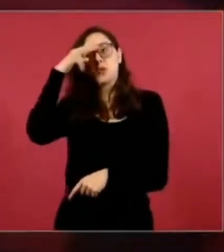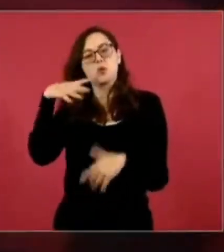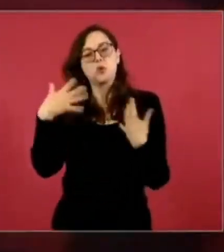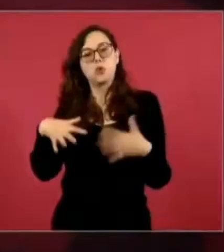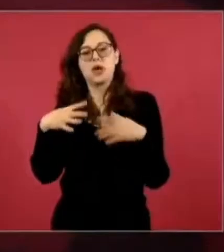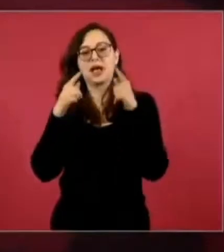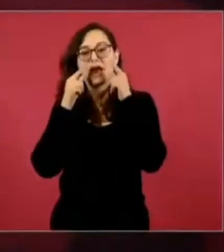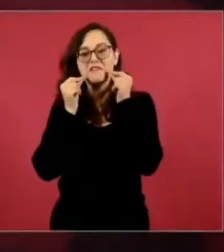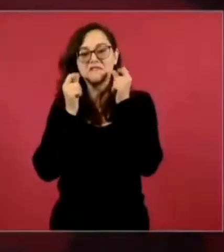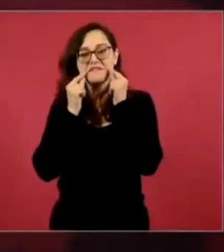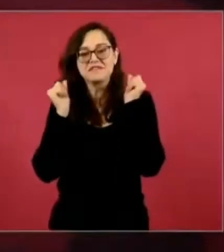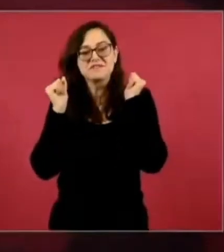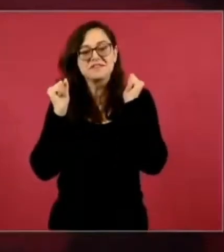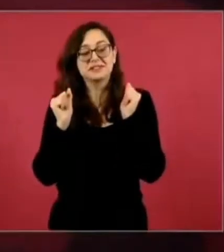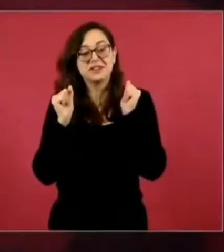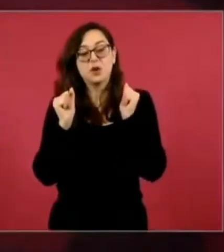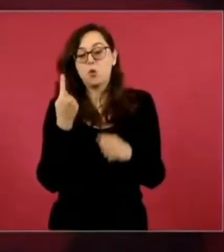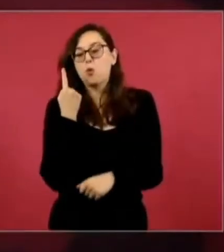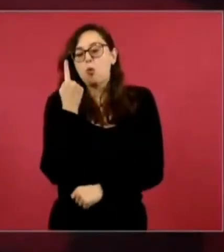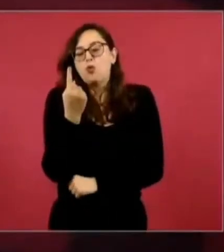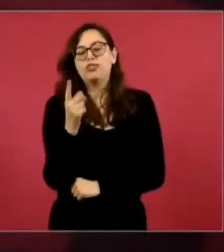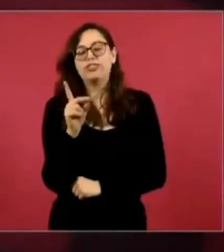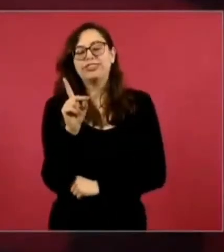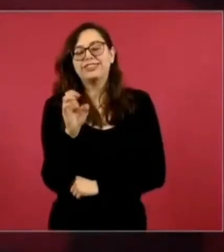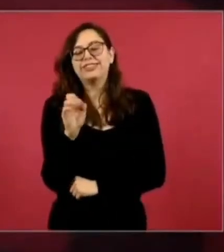el detalle,